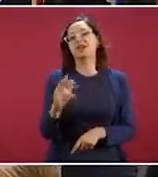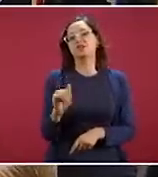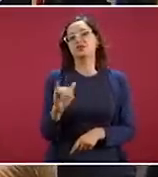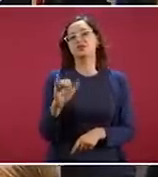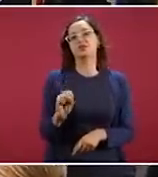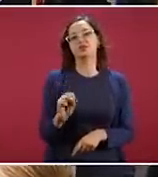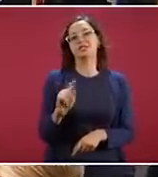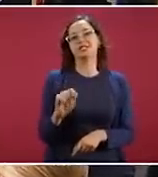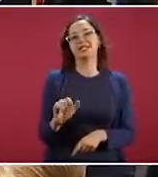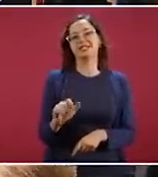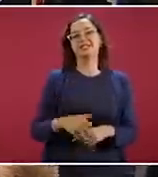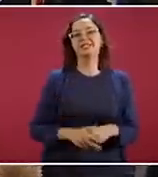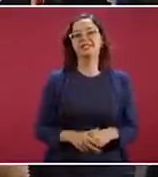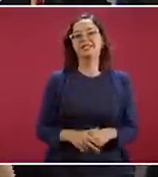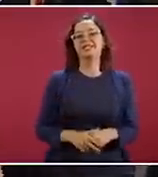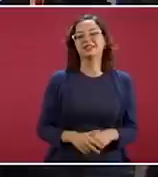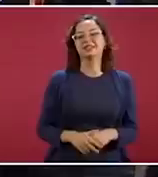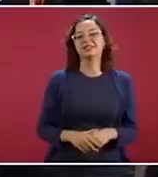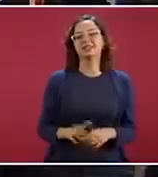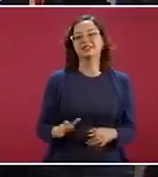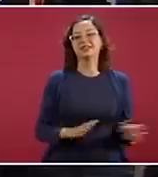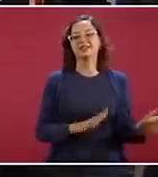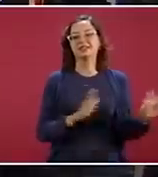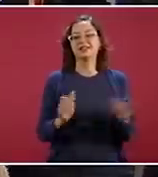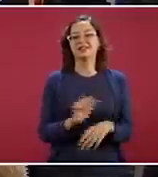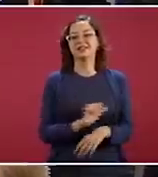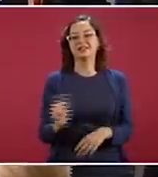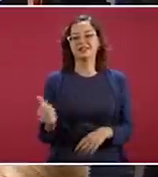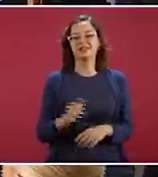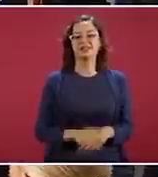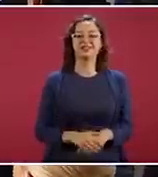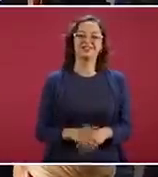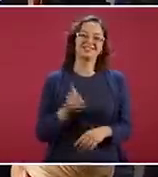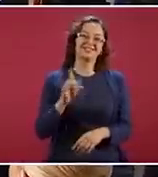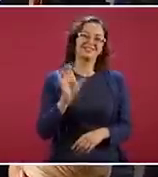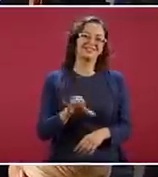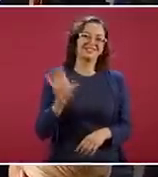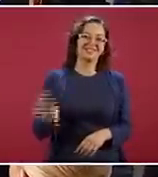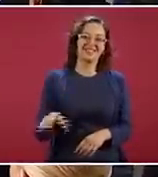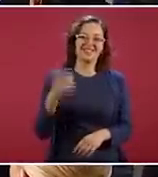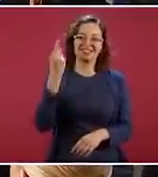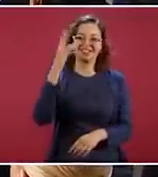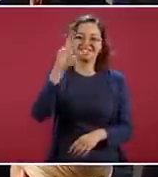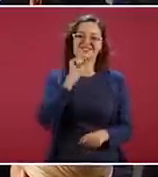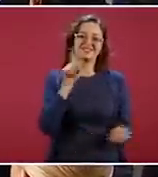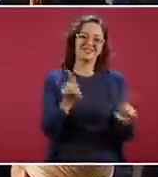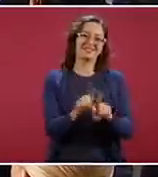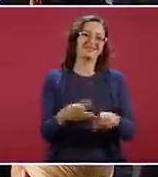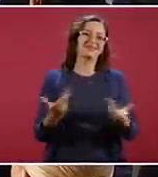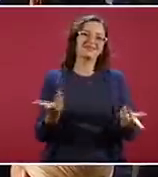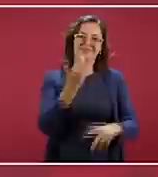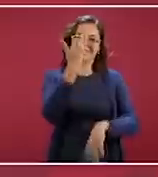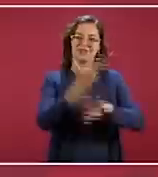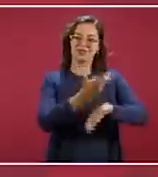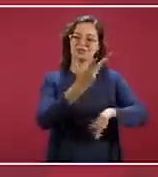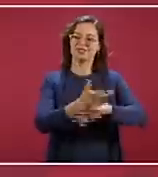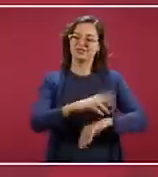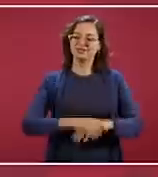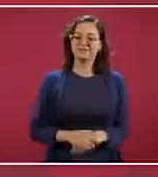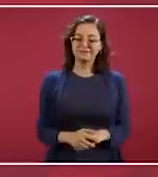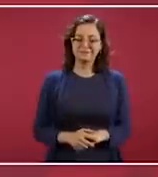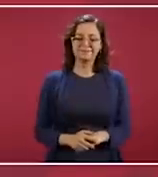¿Y el otro? José Suárez Coppel. Chicago. Doctorado también.